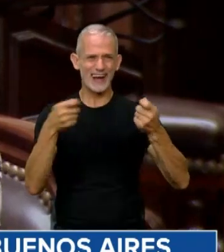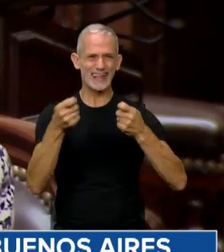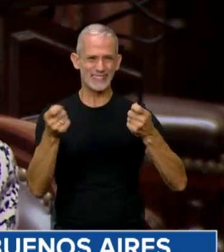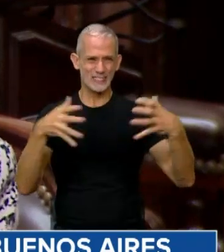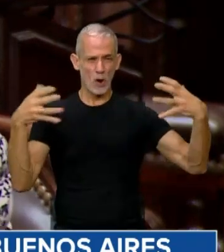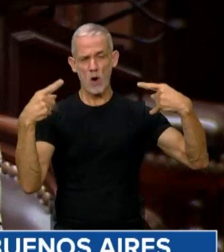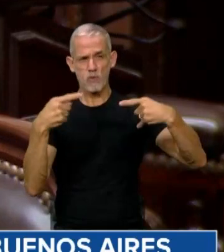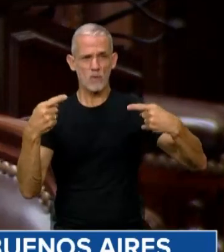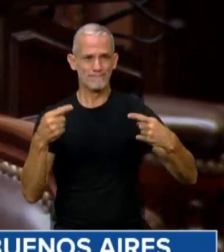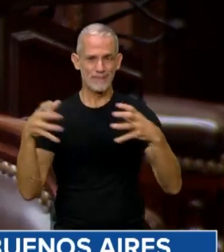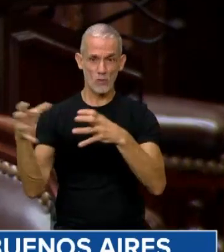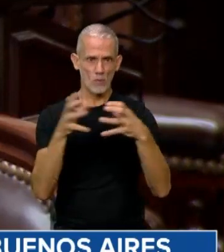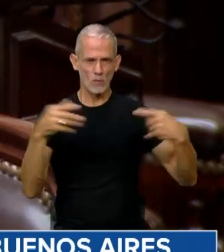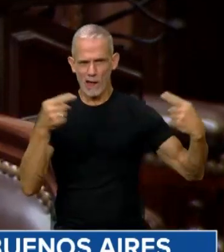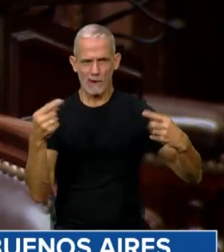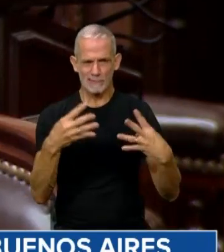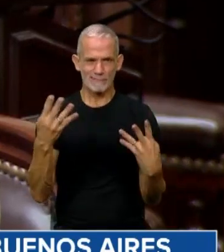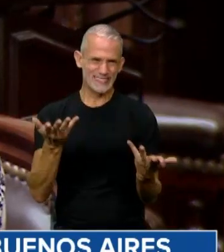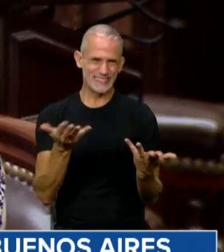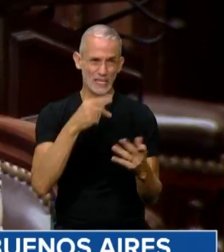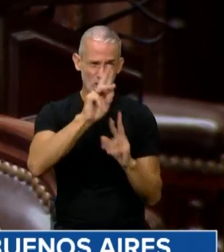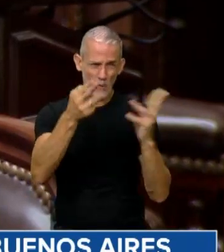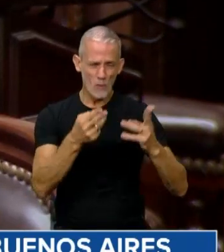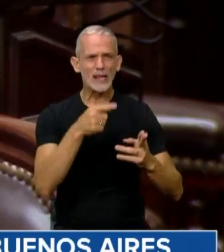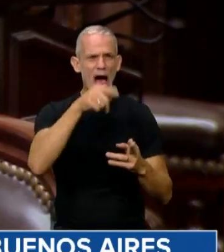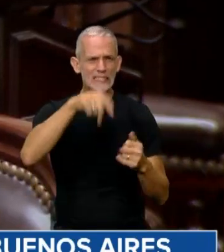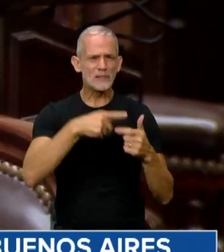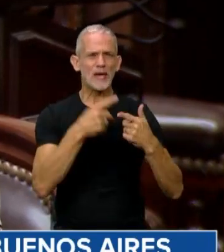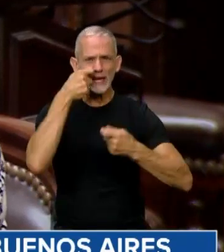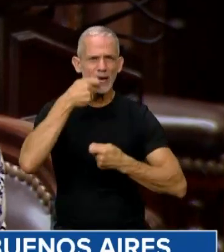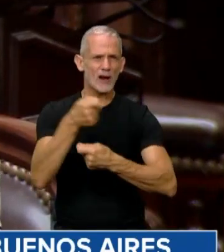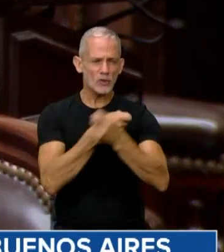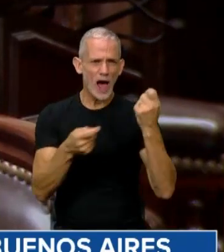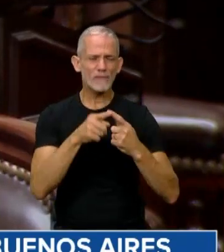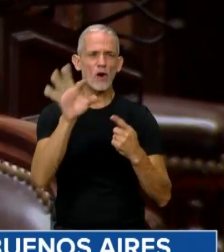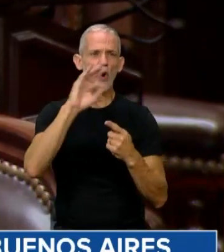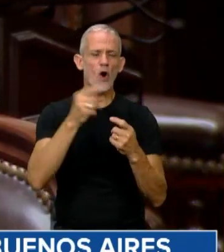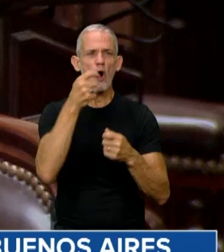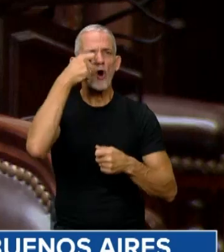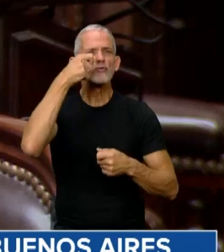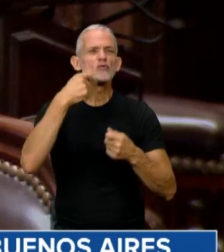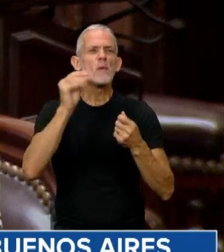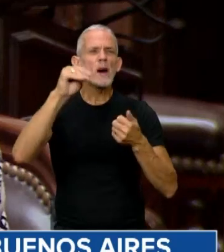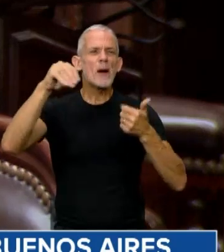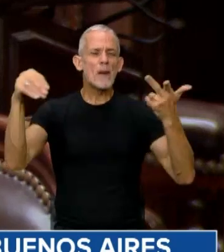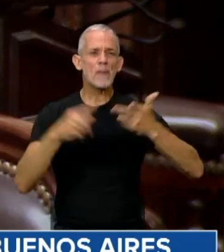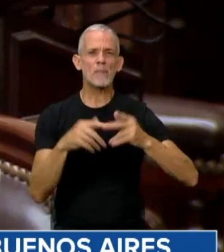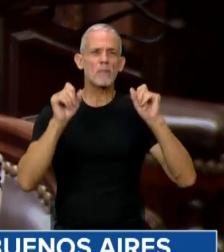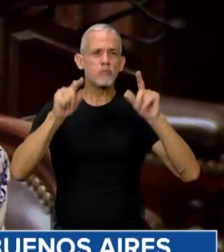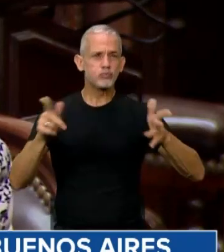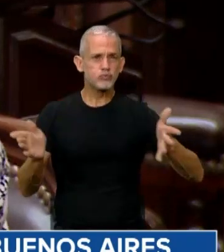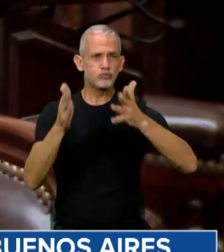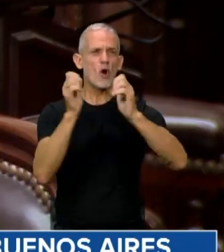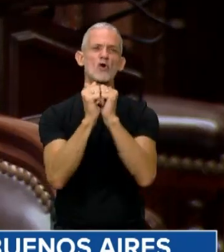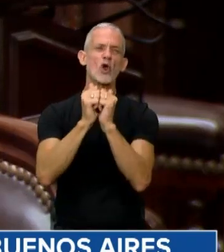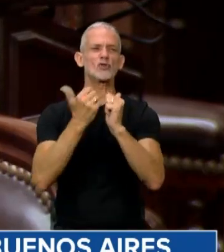la violencia como parte del delito, ni el narcotráfico o el aumento del consumo son patrimonio exclusivo